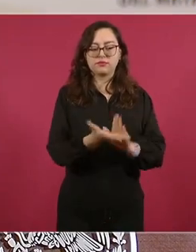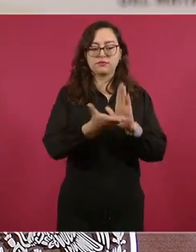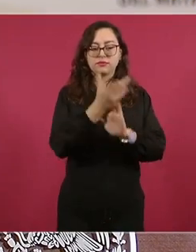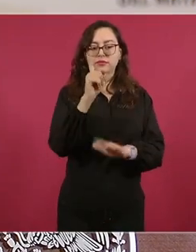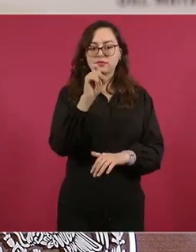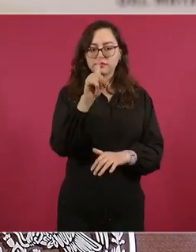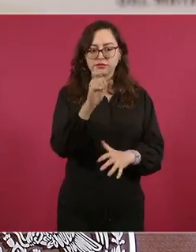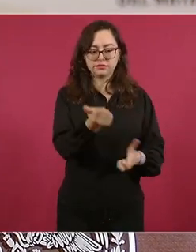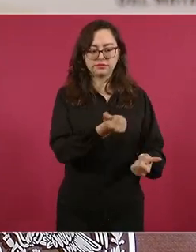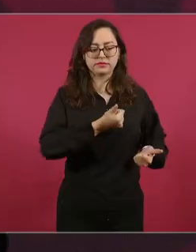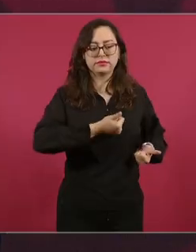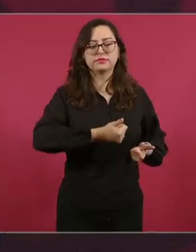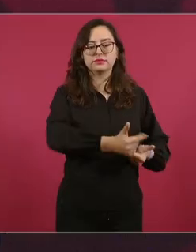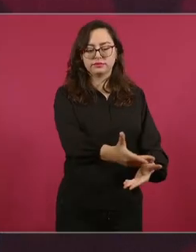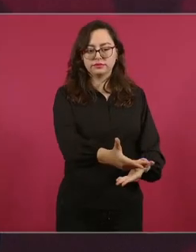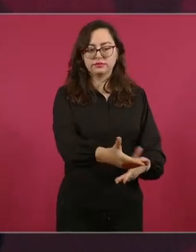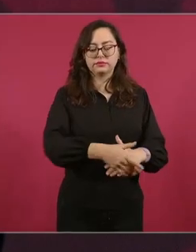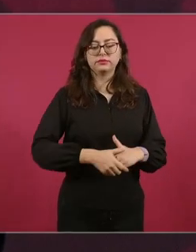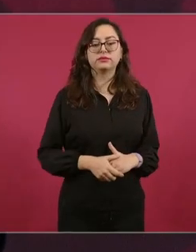el agua.